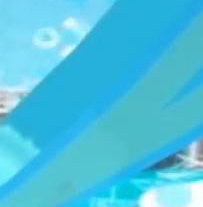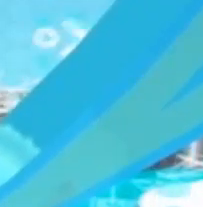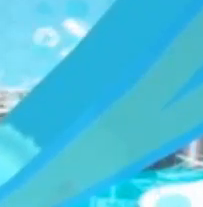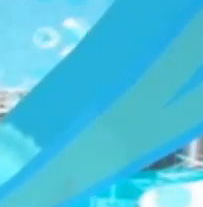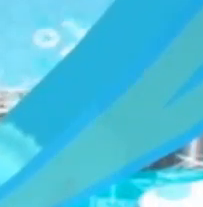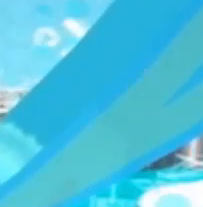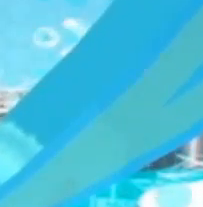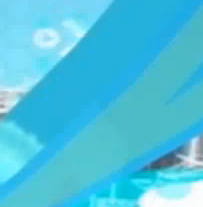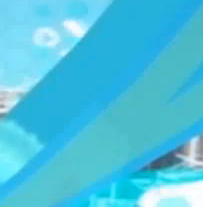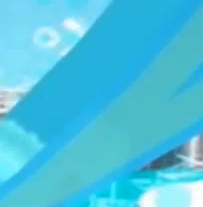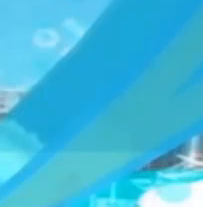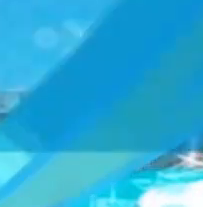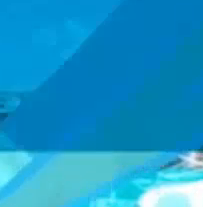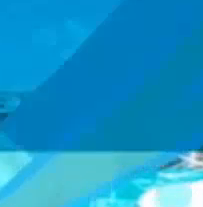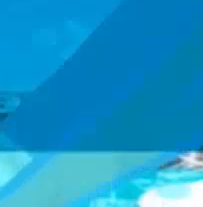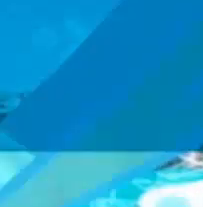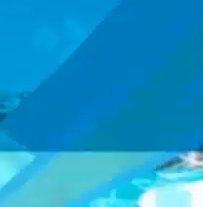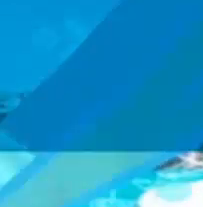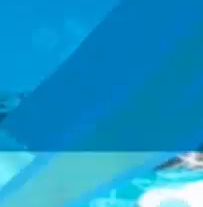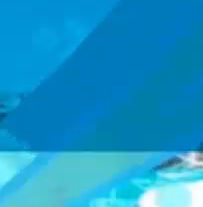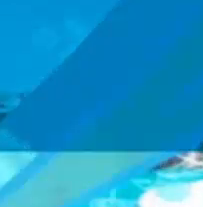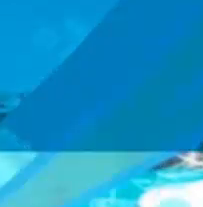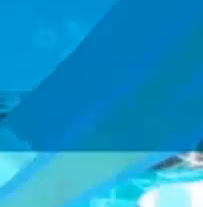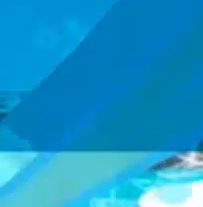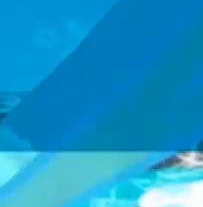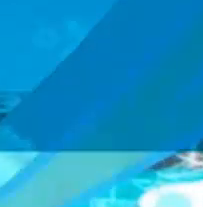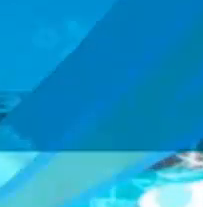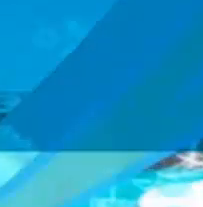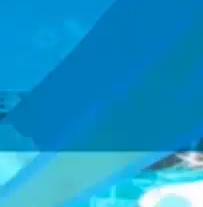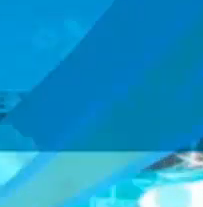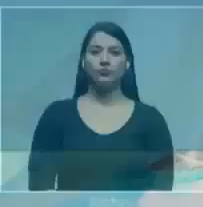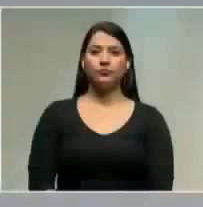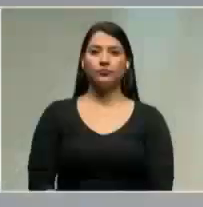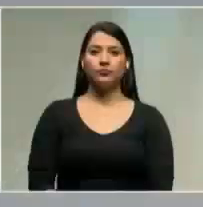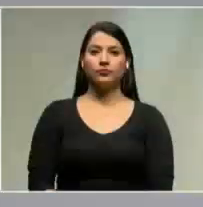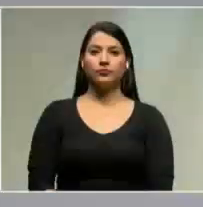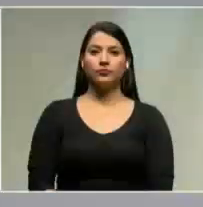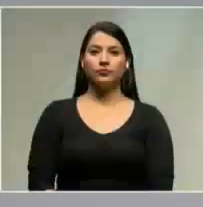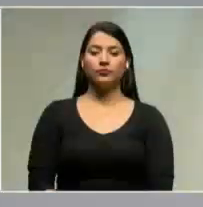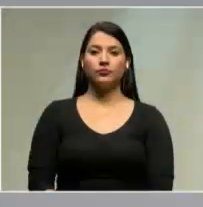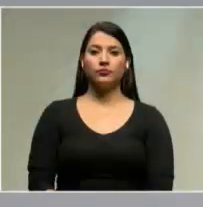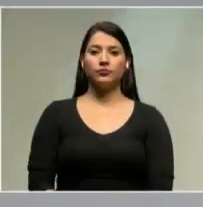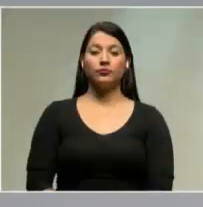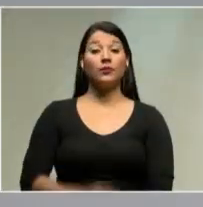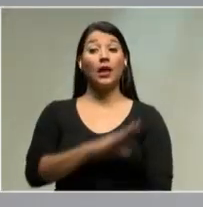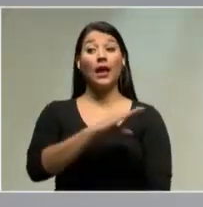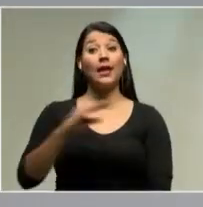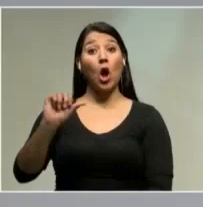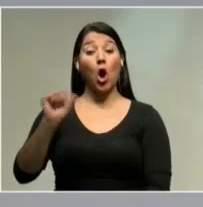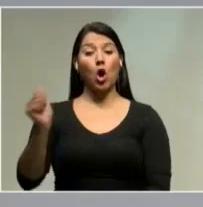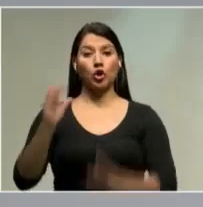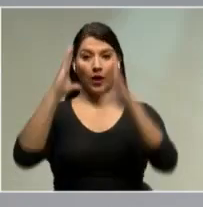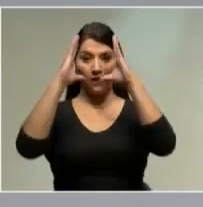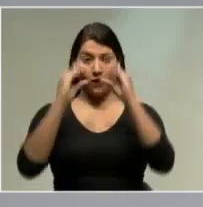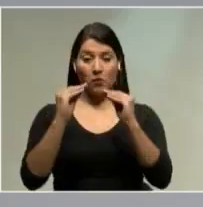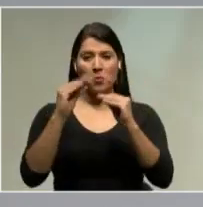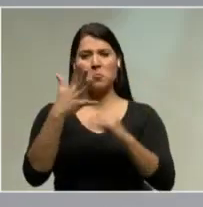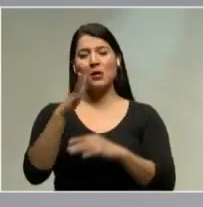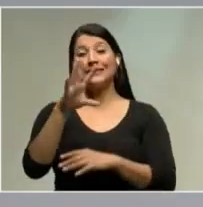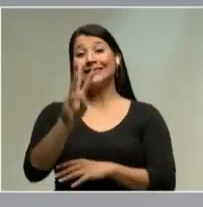Popular Pensiones te presentó la tasa básica pasiva. Y en otras informaciones, más